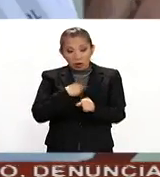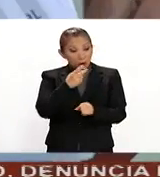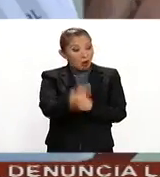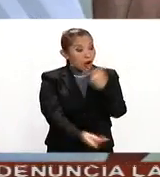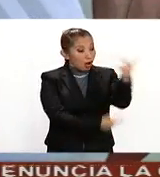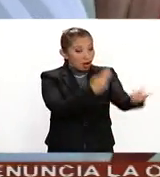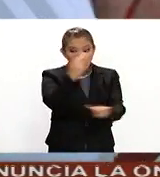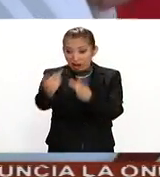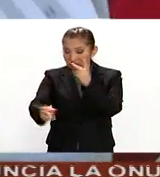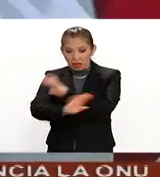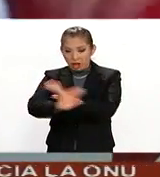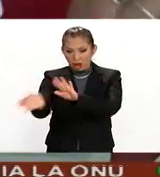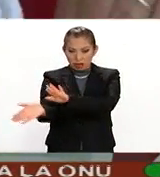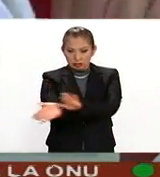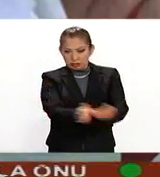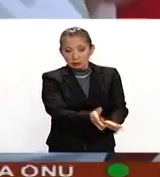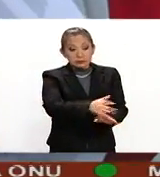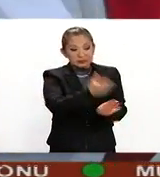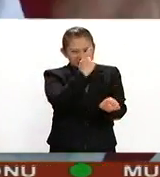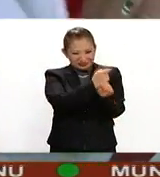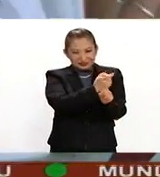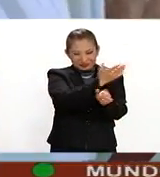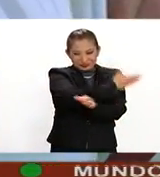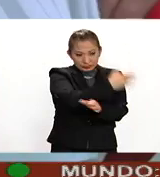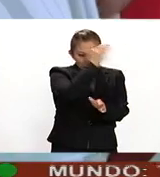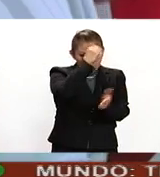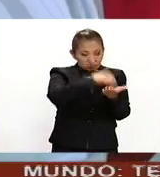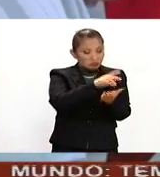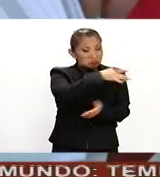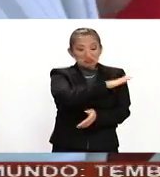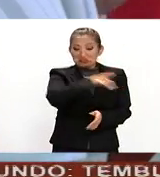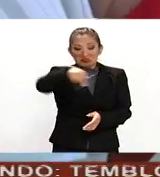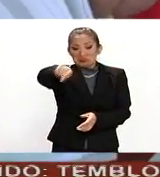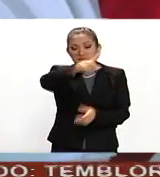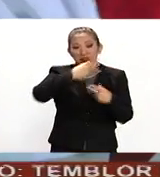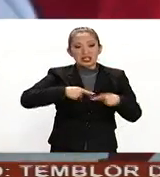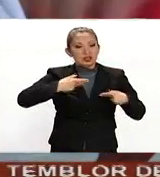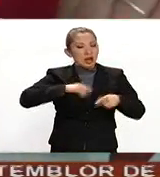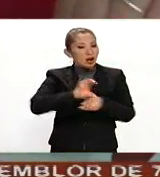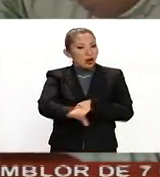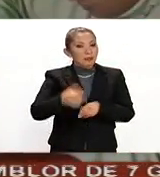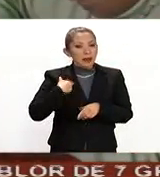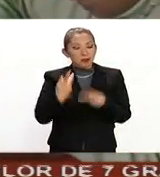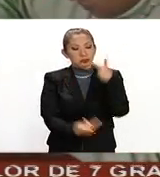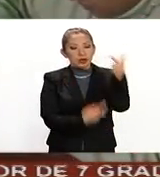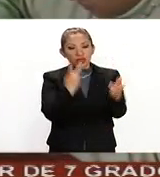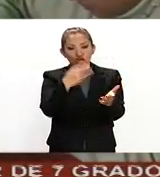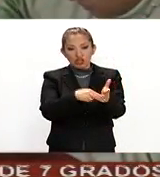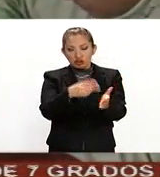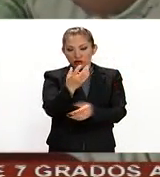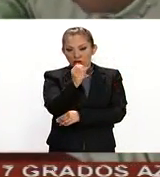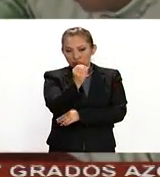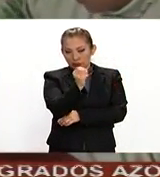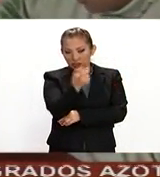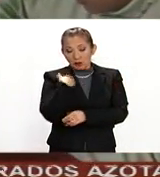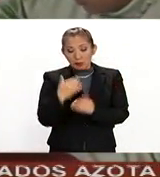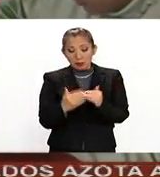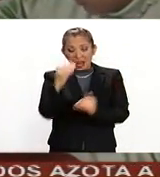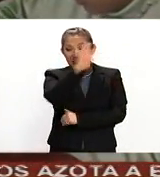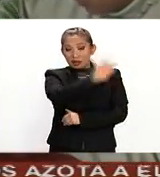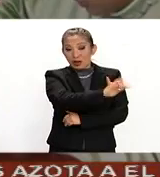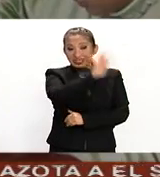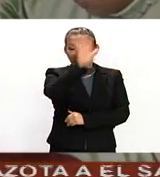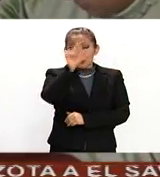con un plebiscito popular luego de que el primer pacto fuera rechazado por los colombianos en el referéndum del 2 de octubre, con una ventaja